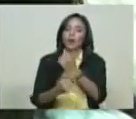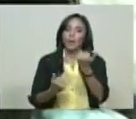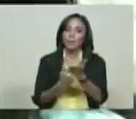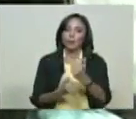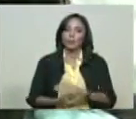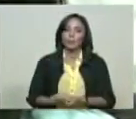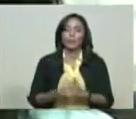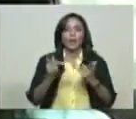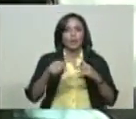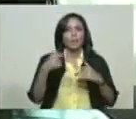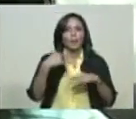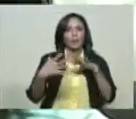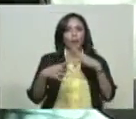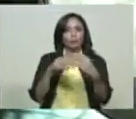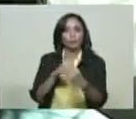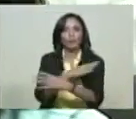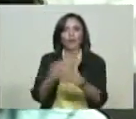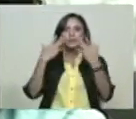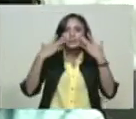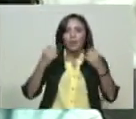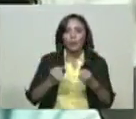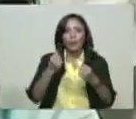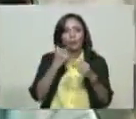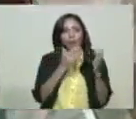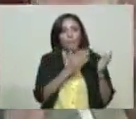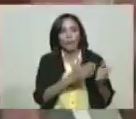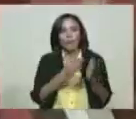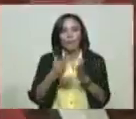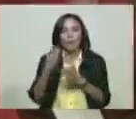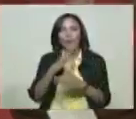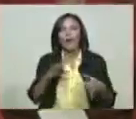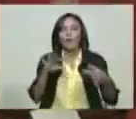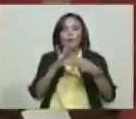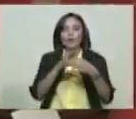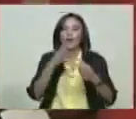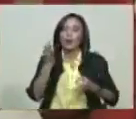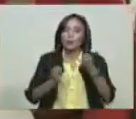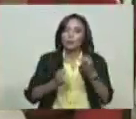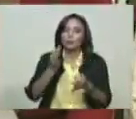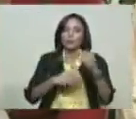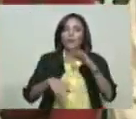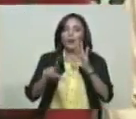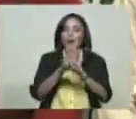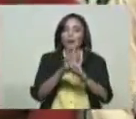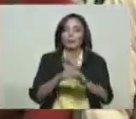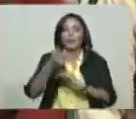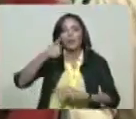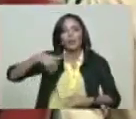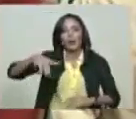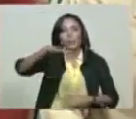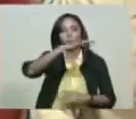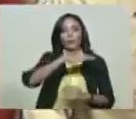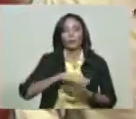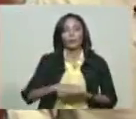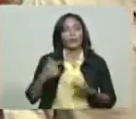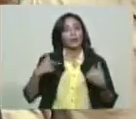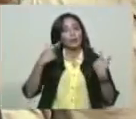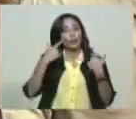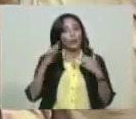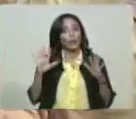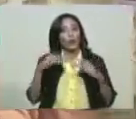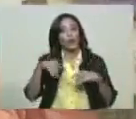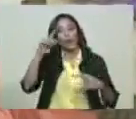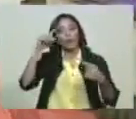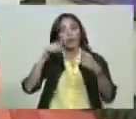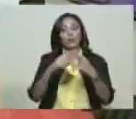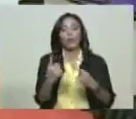un andamiaje de seguridad jurídica y social para el pueblo creo que es la otra gran tarea hoy a